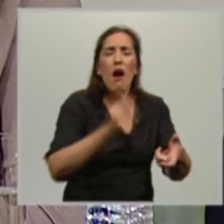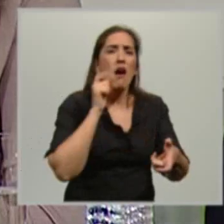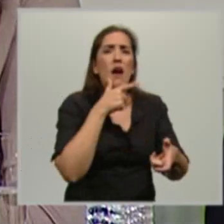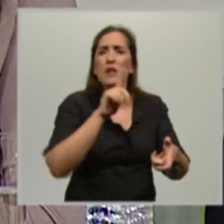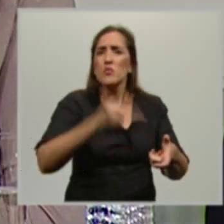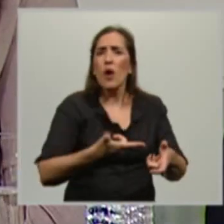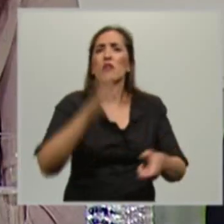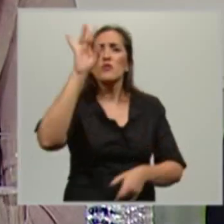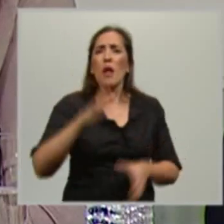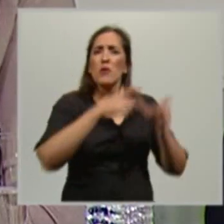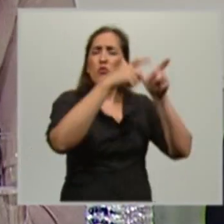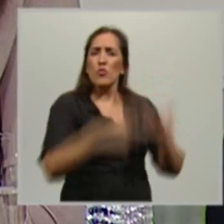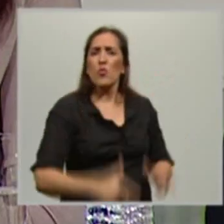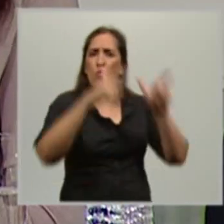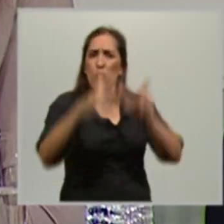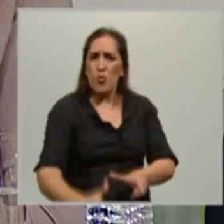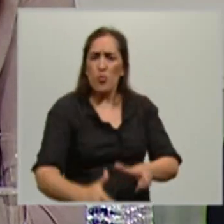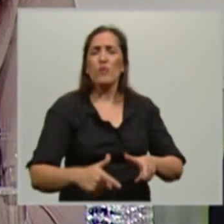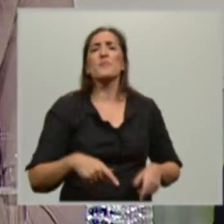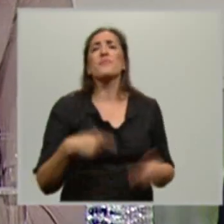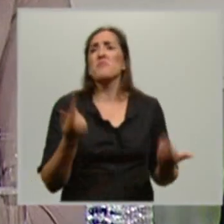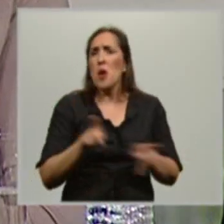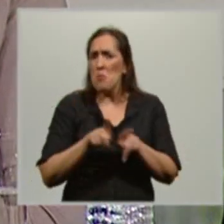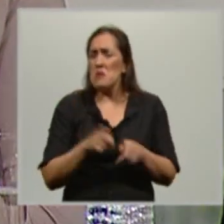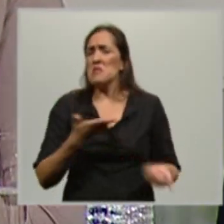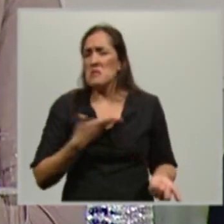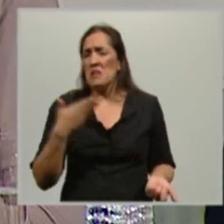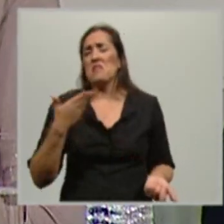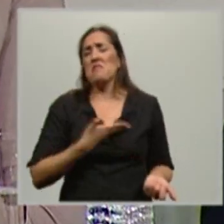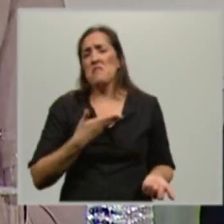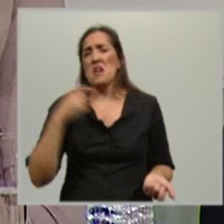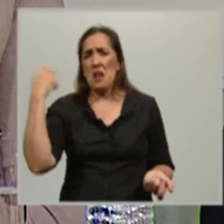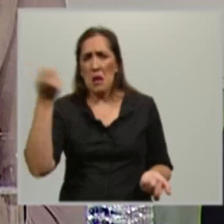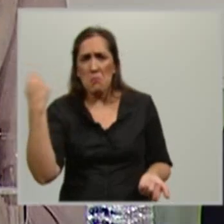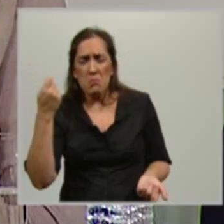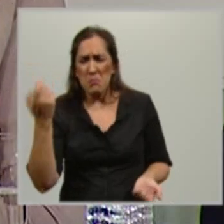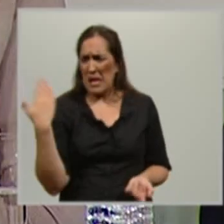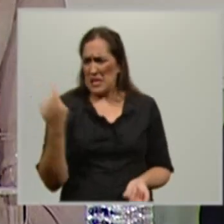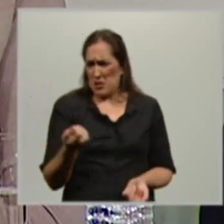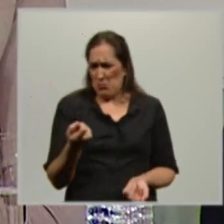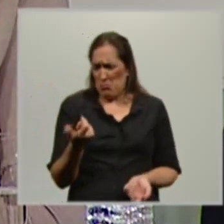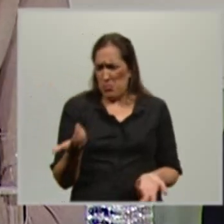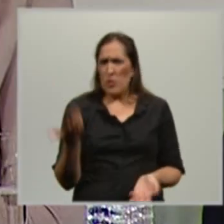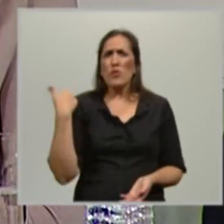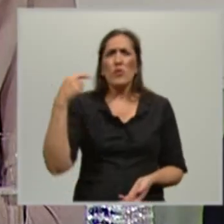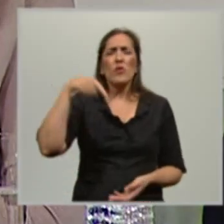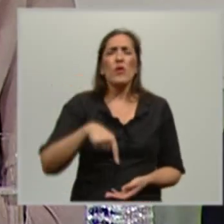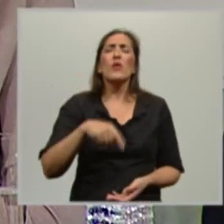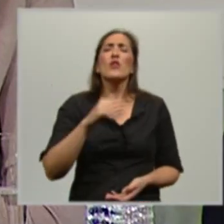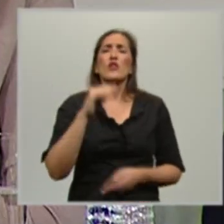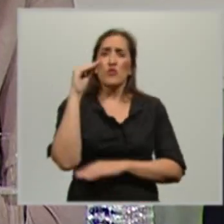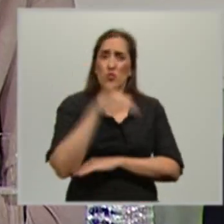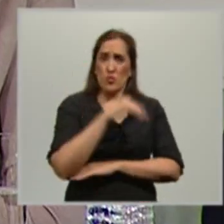llegan tubos, lo mismo pasa en Santa Fe, lo mismo pasa en La Pampa. Es más, hace pocos días en Chubut